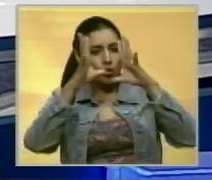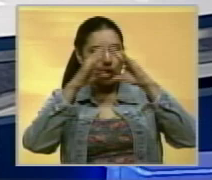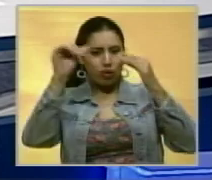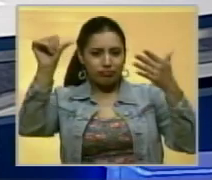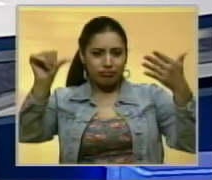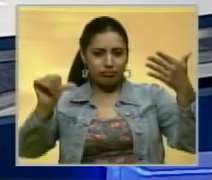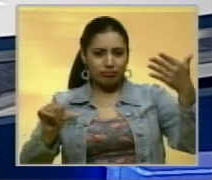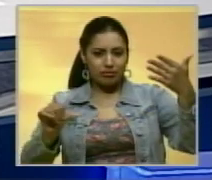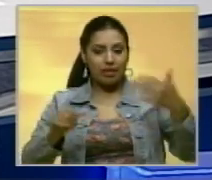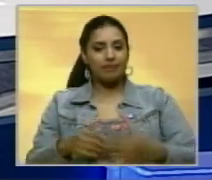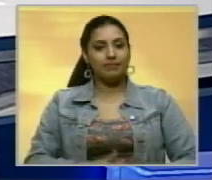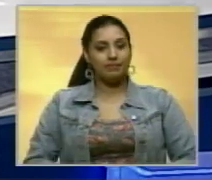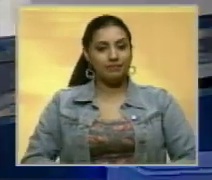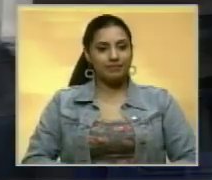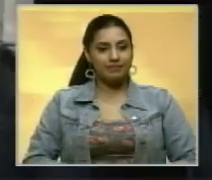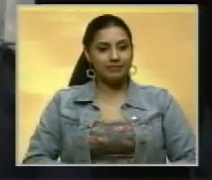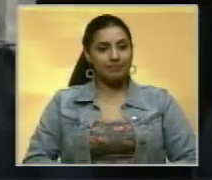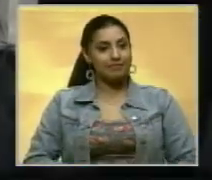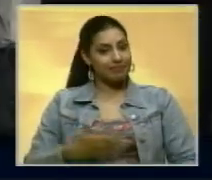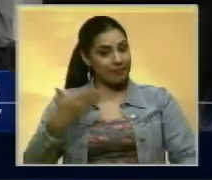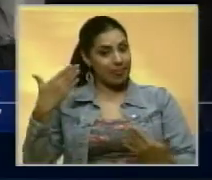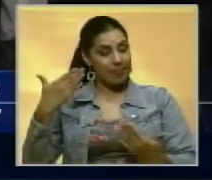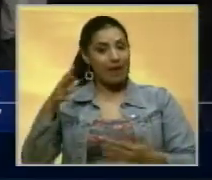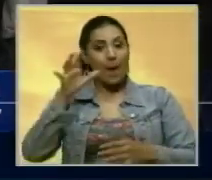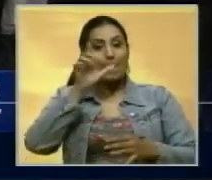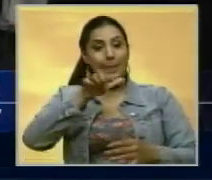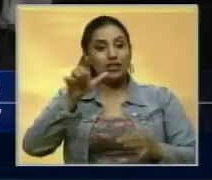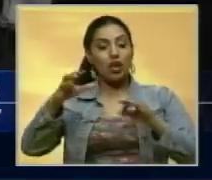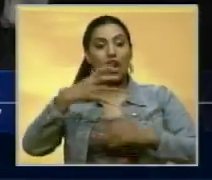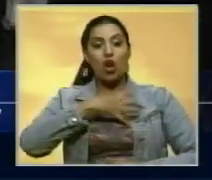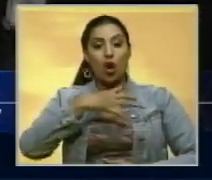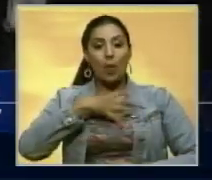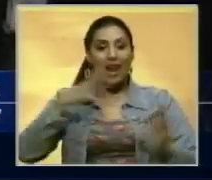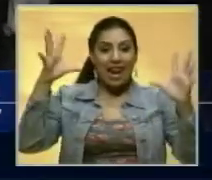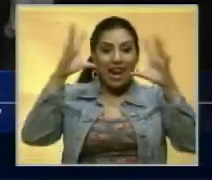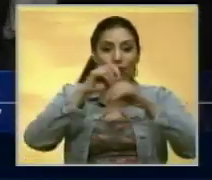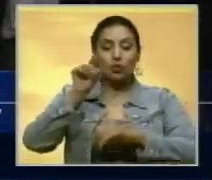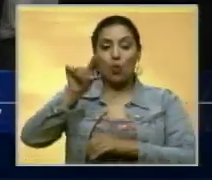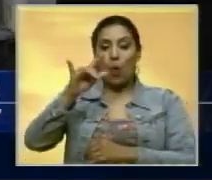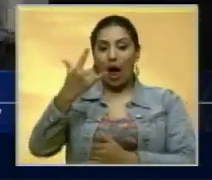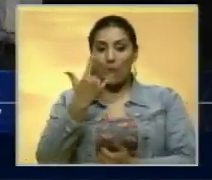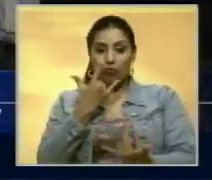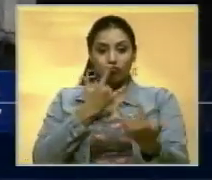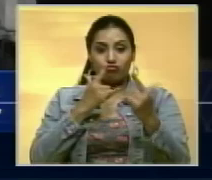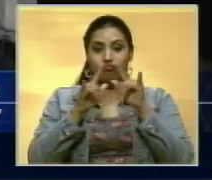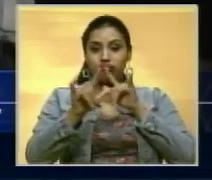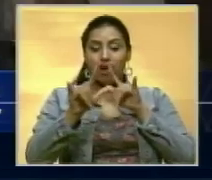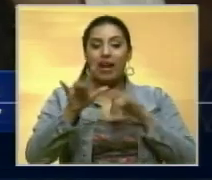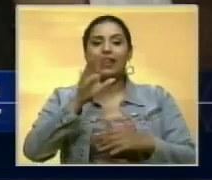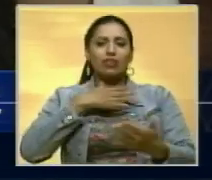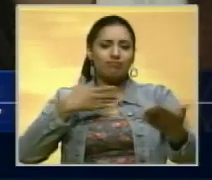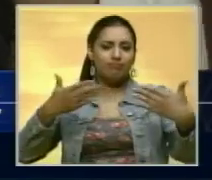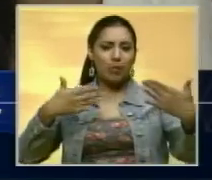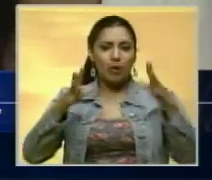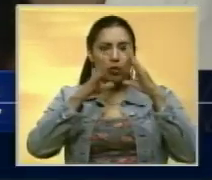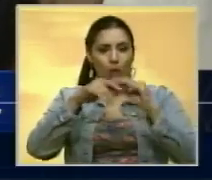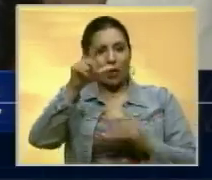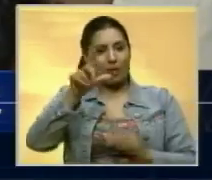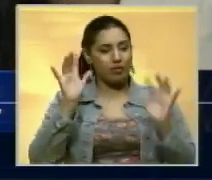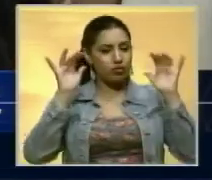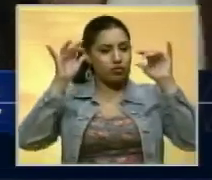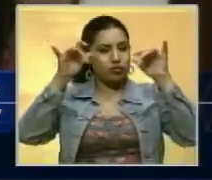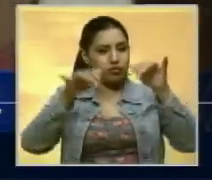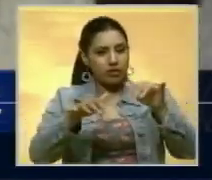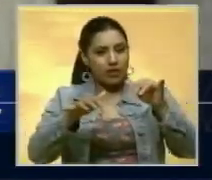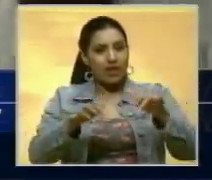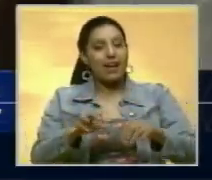los detalles. Adelante. Los actores de la telenovela estelar Entre tu amor y mi amor compartieron con todo el público asistente